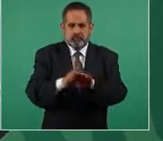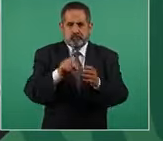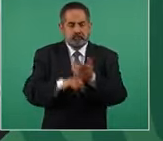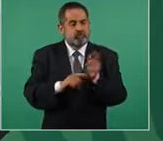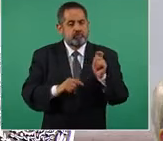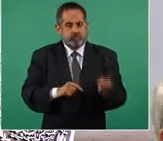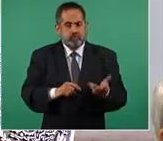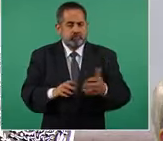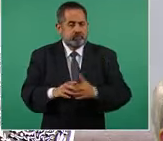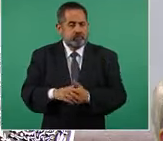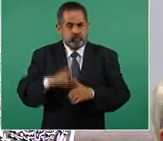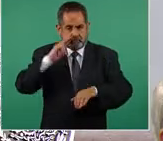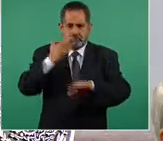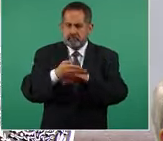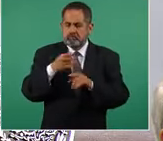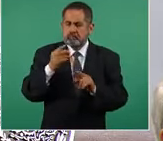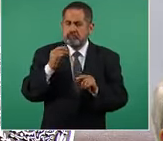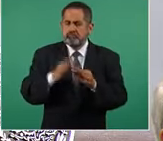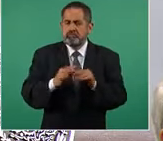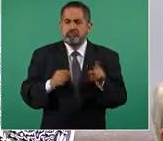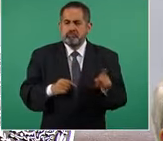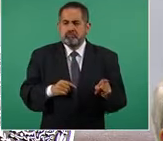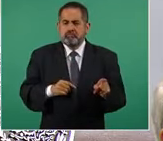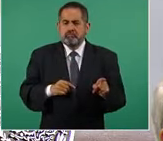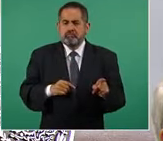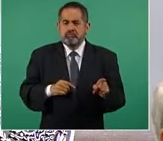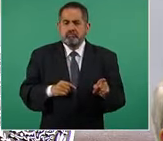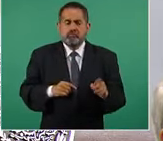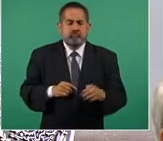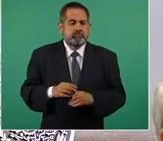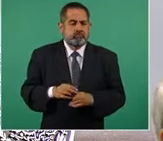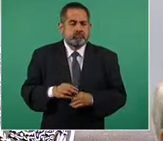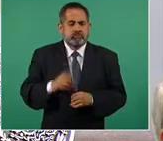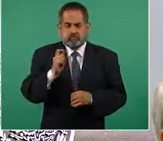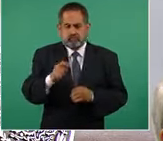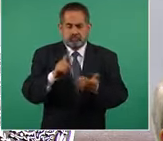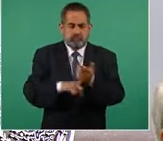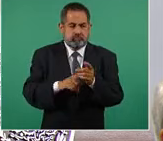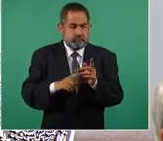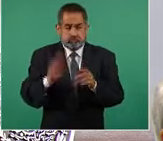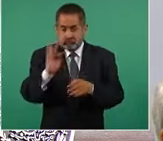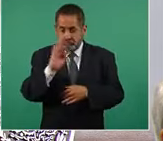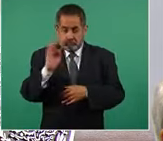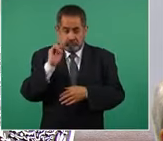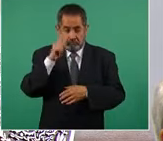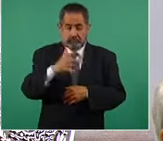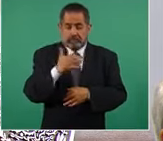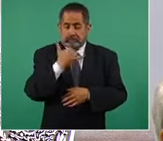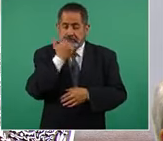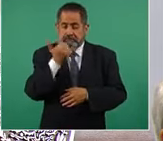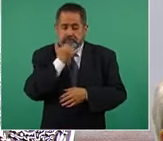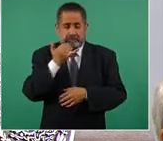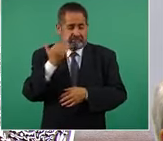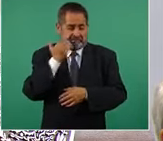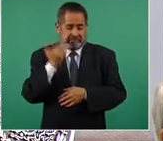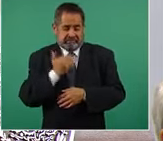y responsable. Entonces, si hay algo irregular,